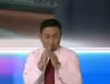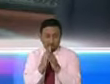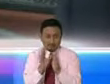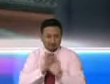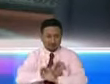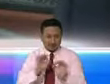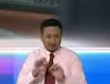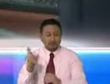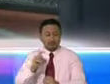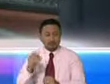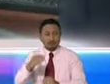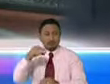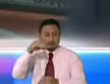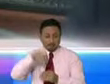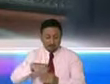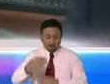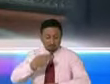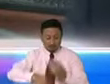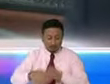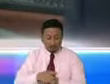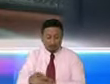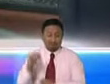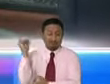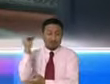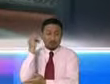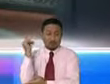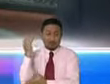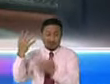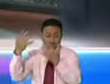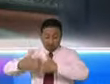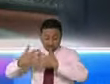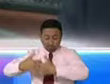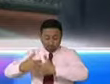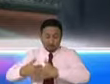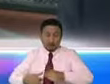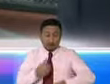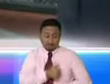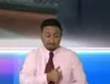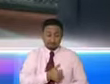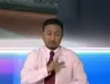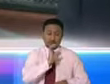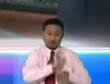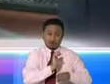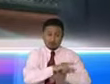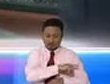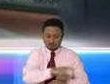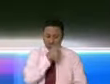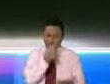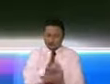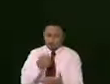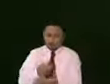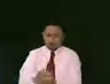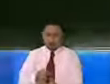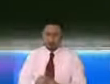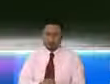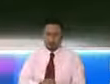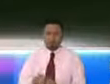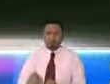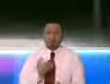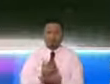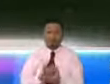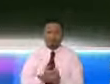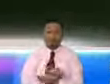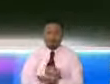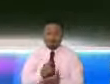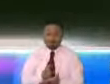interno, es decir, capacidad de que lo que produce la industria sea absorbido aquí al interior de la economía ecuatoriana. Que si la economía continúa por